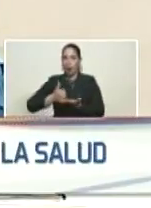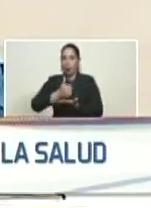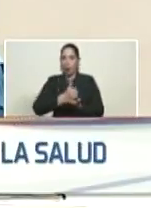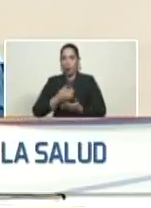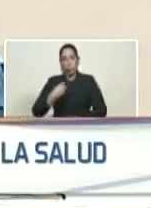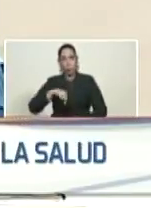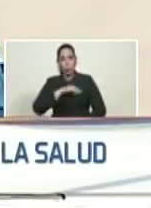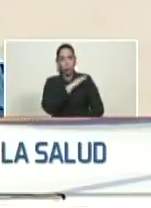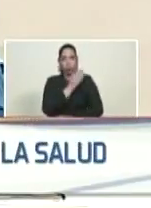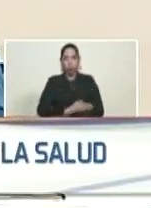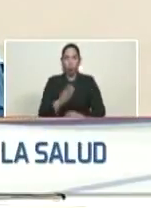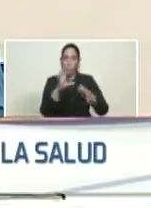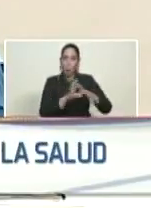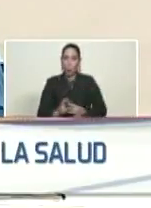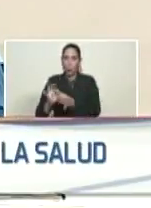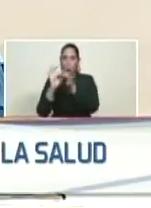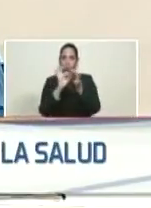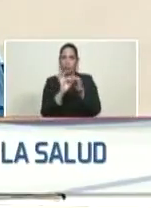esfuerzo por articular